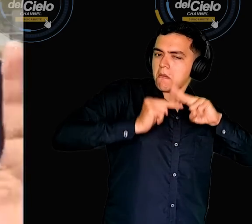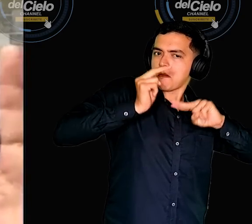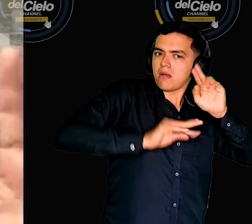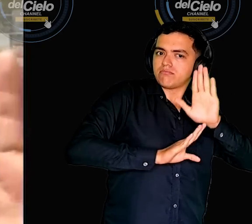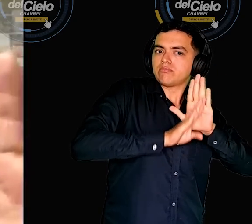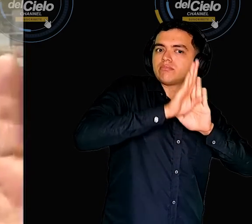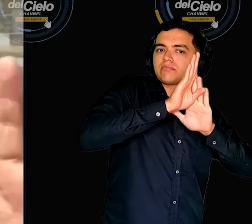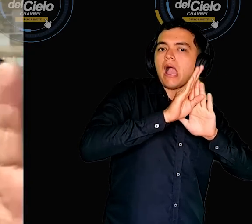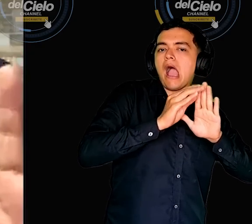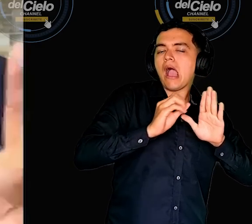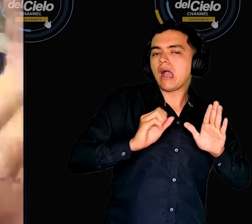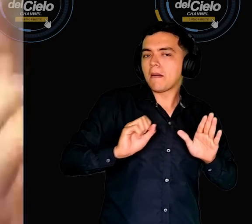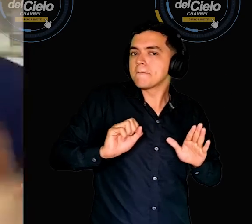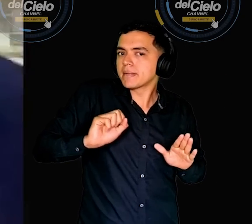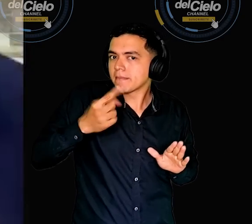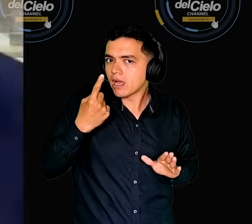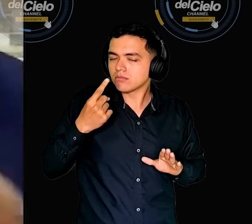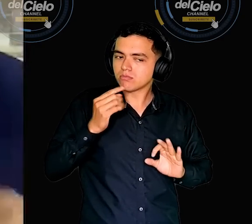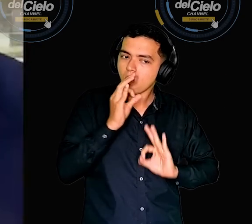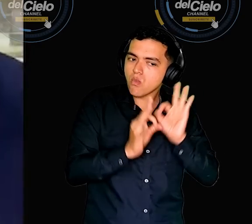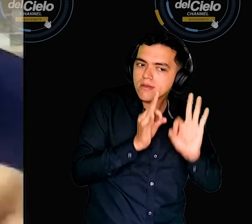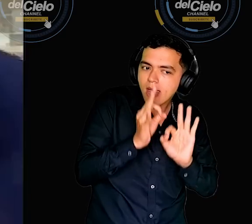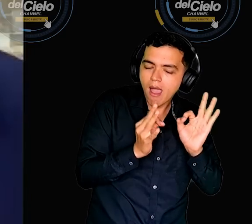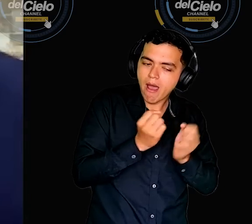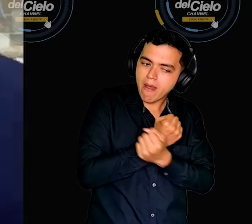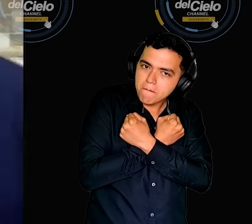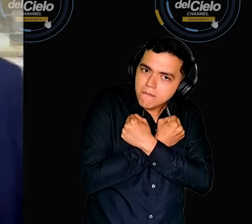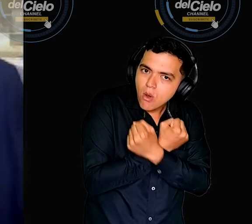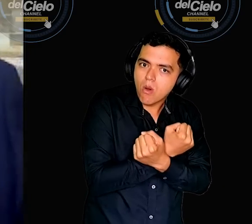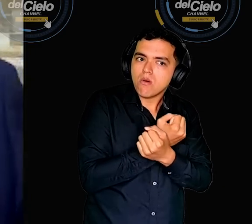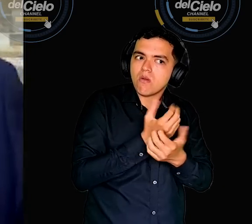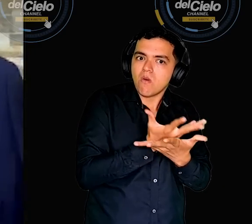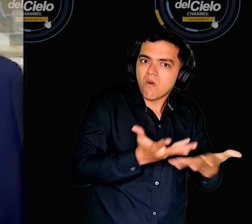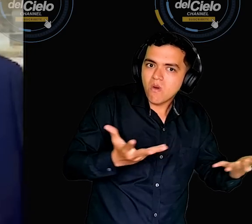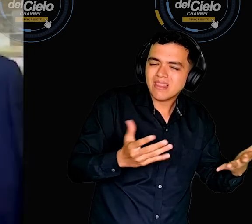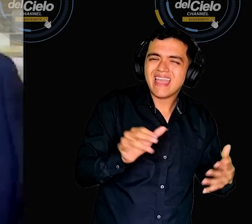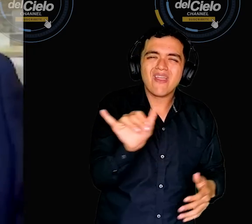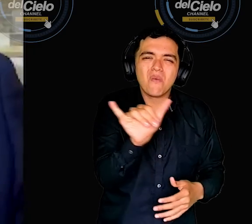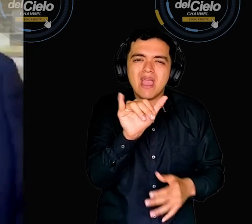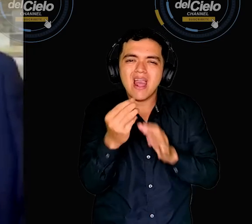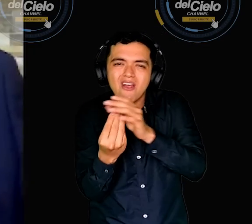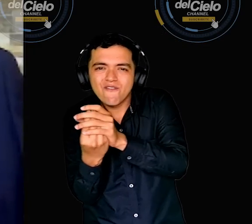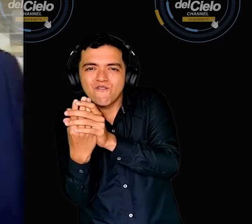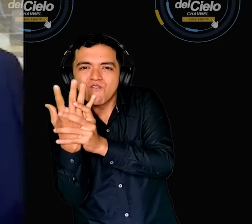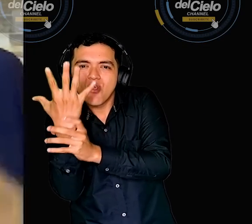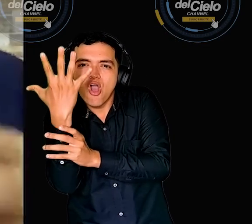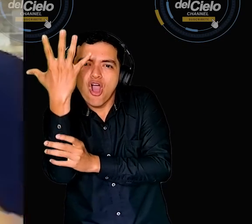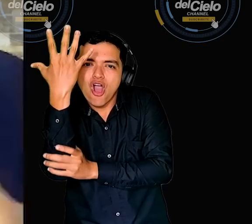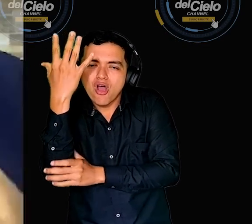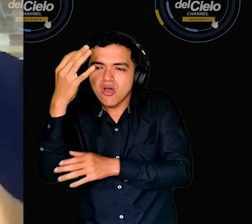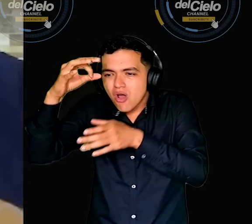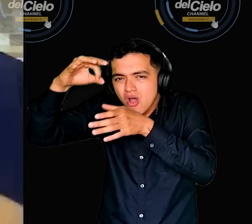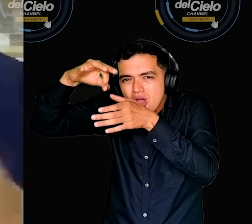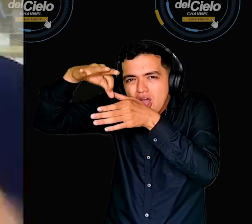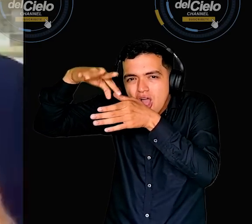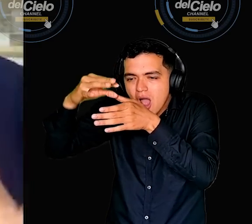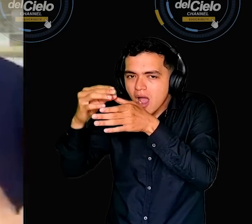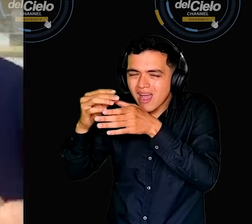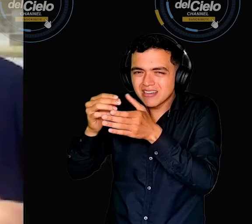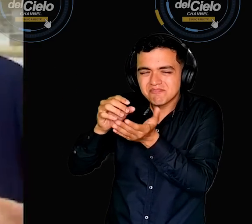buenos. Deben ser hogares como se hace con las casas. Las casas se hace un plano, se hace